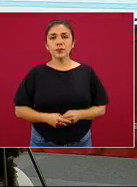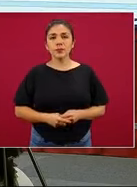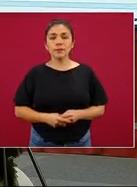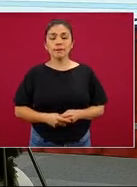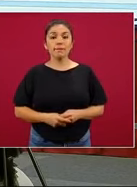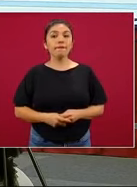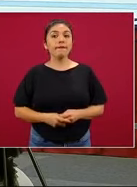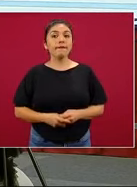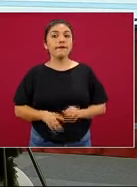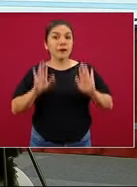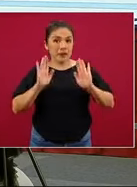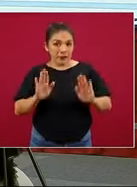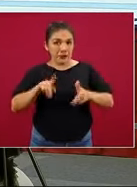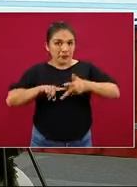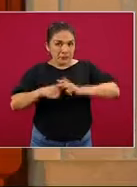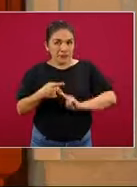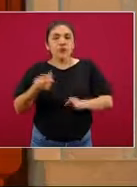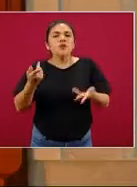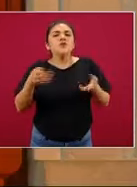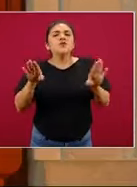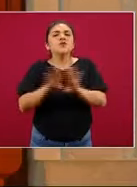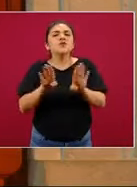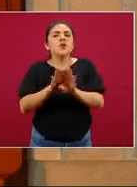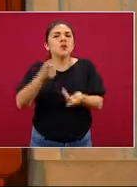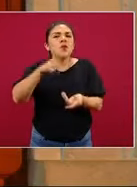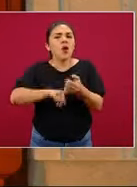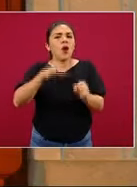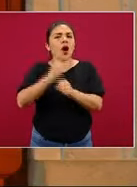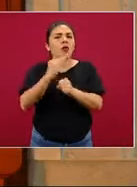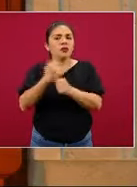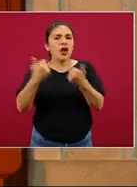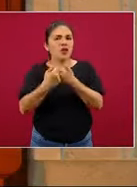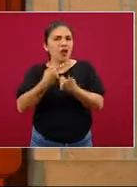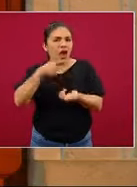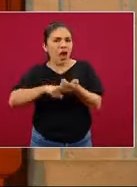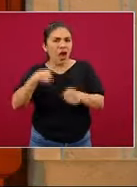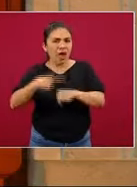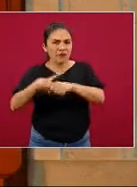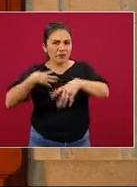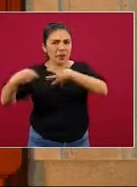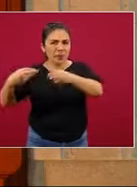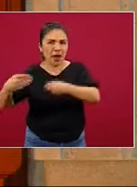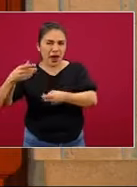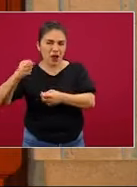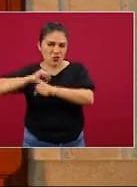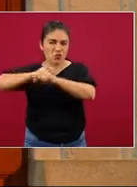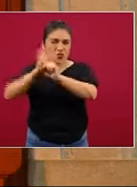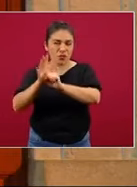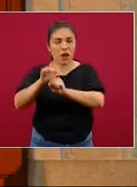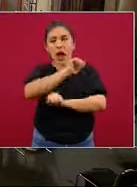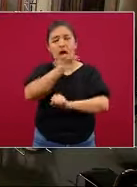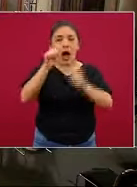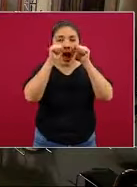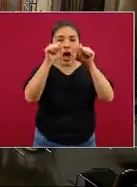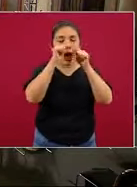Y bueno, entrando en materia, ¿y cómo estamos dentro del panorama epidemiológico en el marco de COVID para población